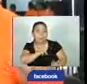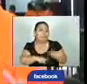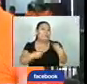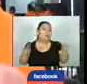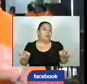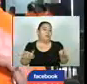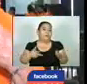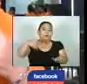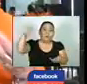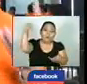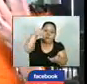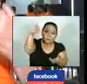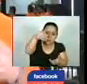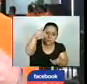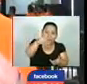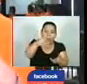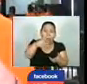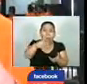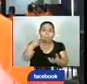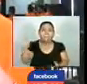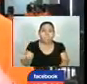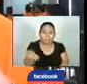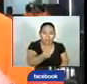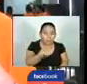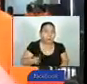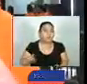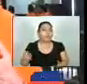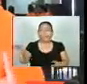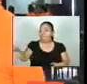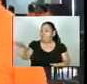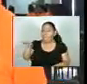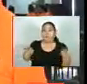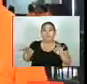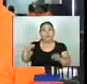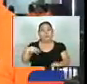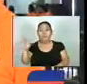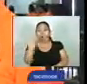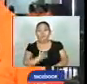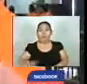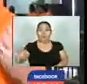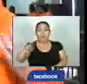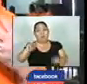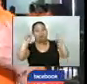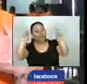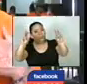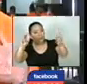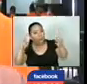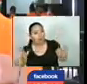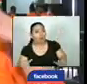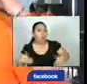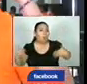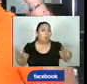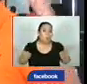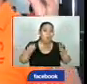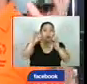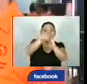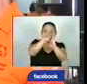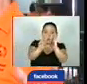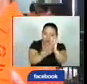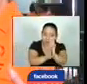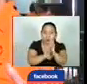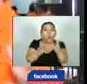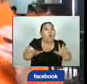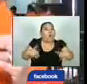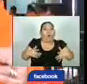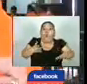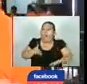les enseñamos y les traemos personas idóneas a que les den temas como cómo hacer un currículum, cómo van a ir